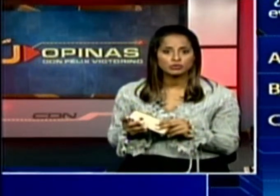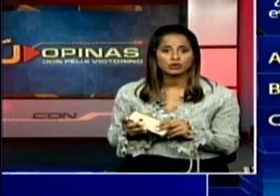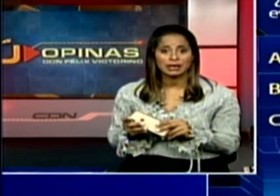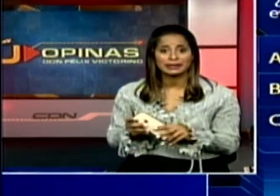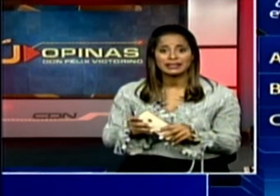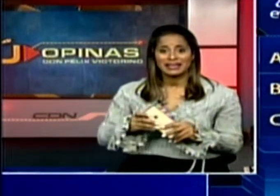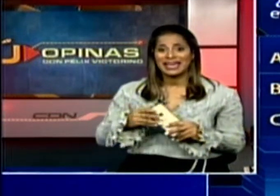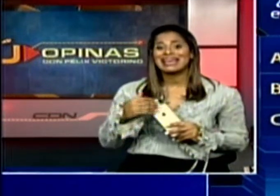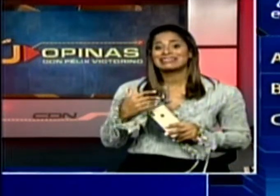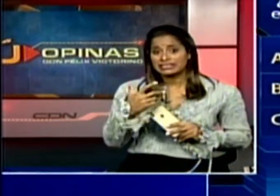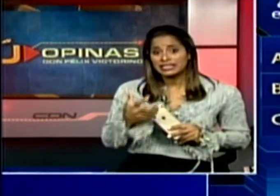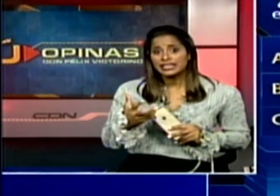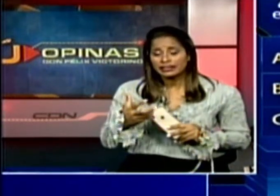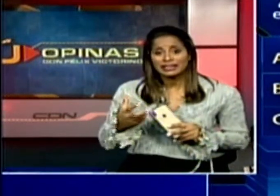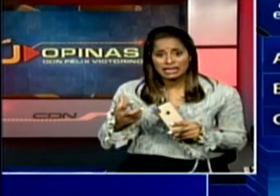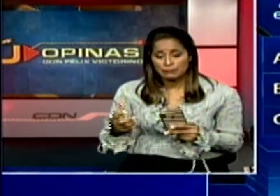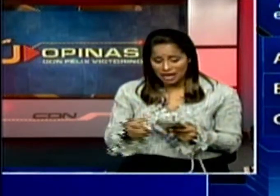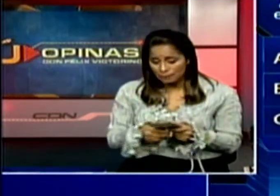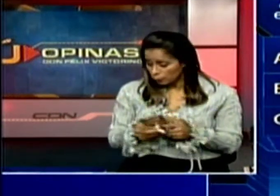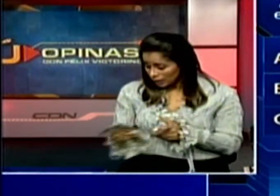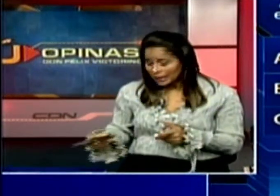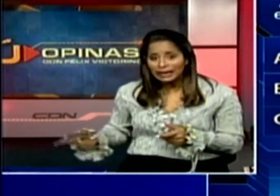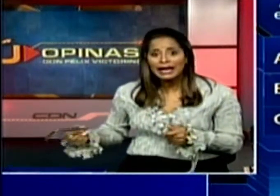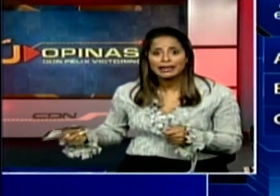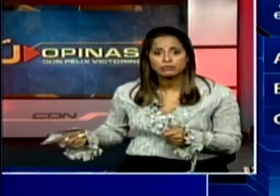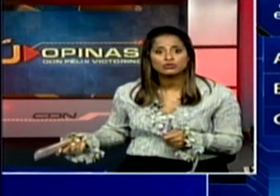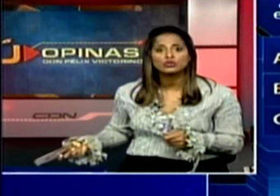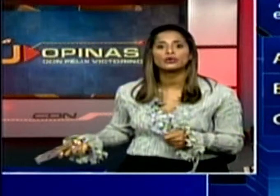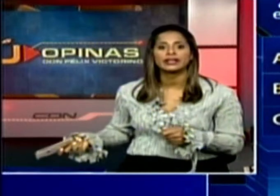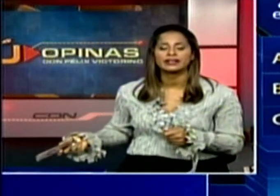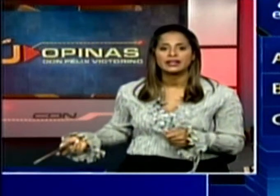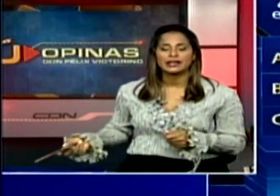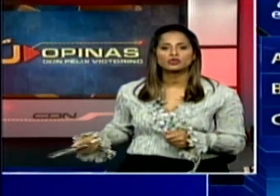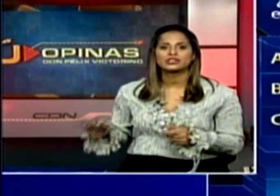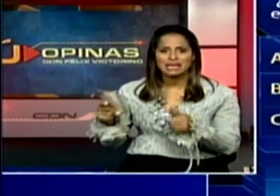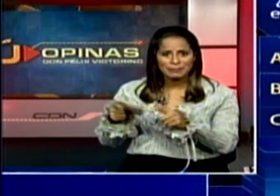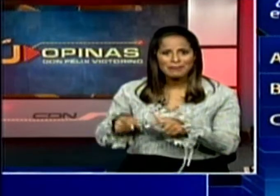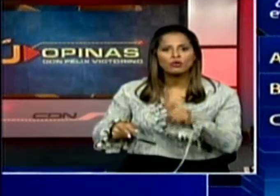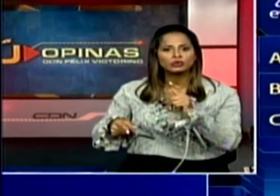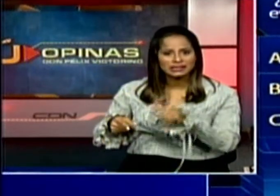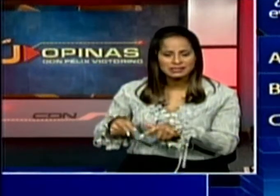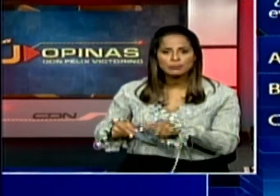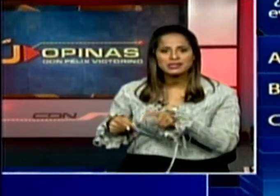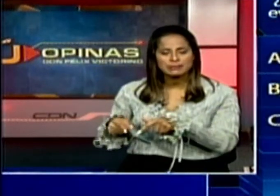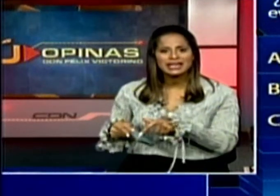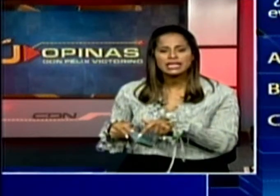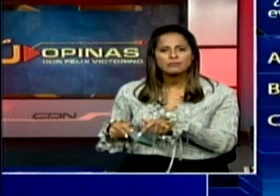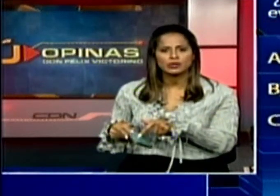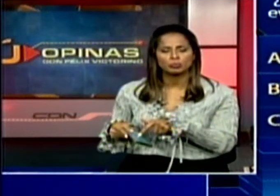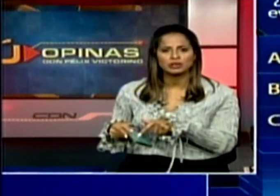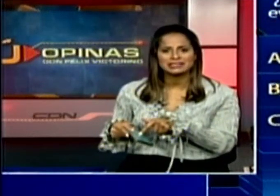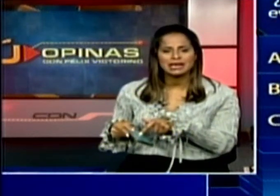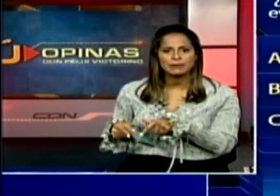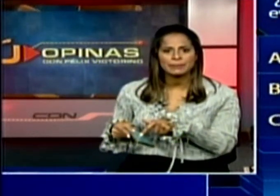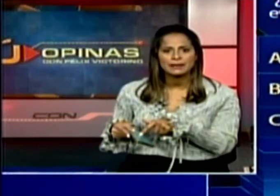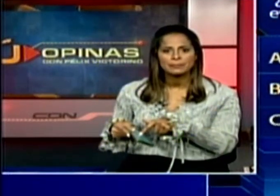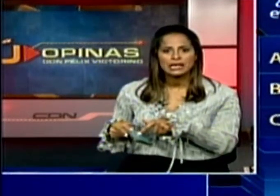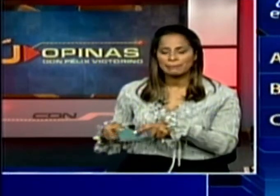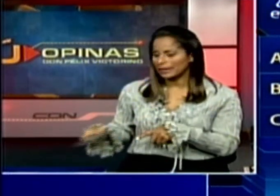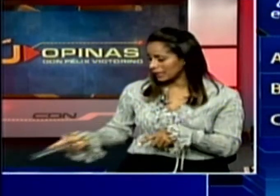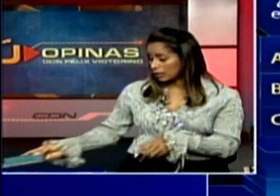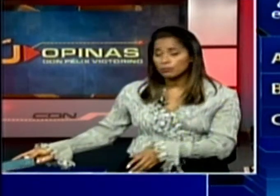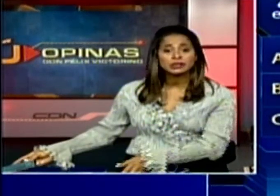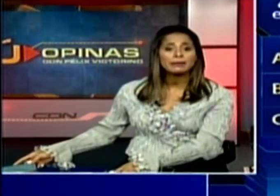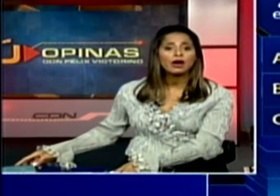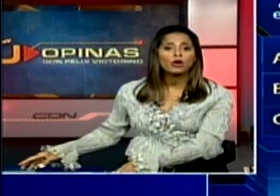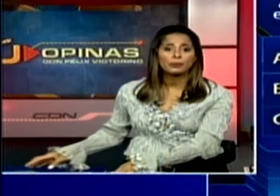antes no funcionaban, exigir, reclamar, ponerlas a que funcionen. Entonces llamemos, utilicemos ese mecanismo de tu policía PP